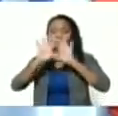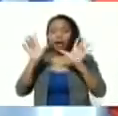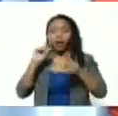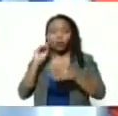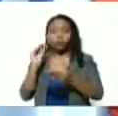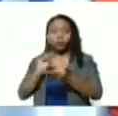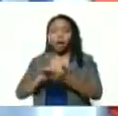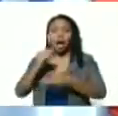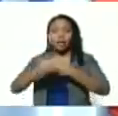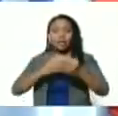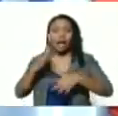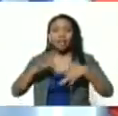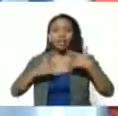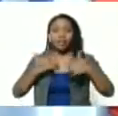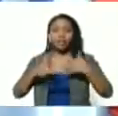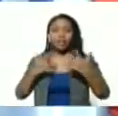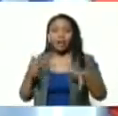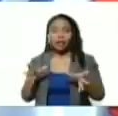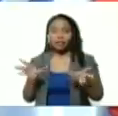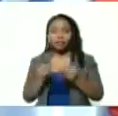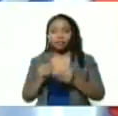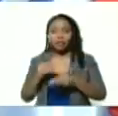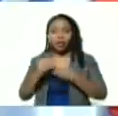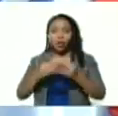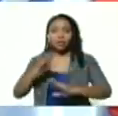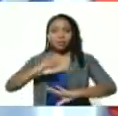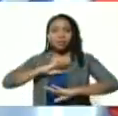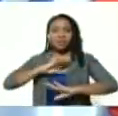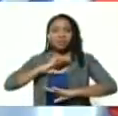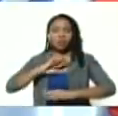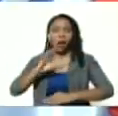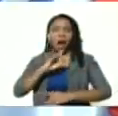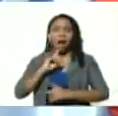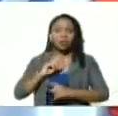a un acto conclusivo que lo beneficie.